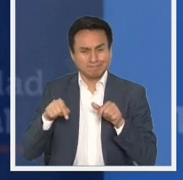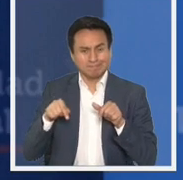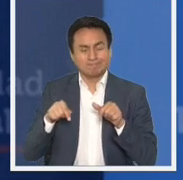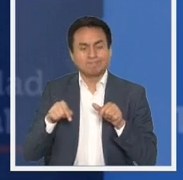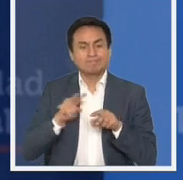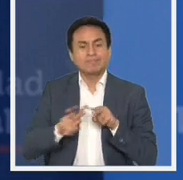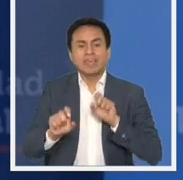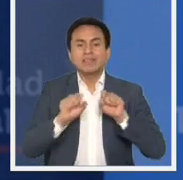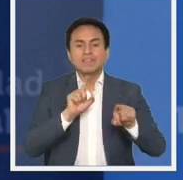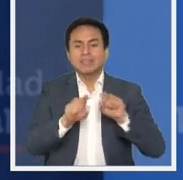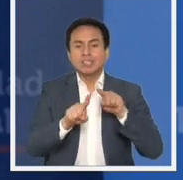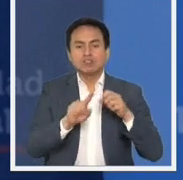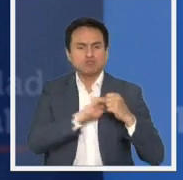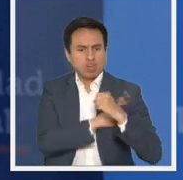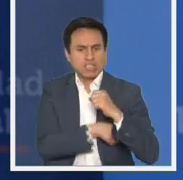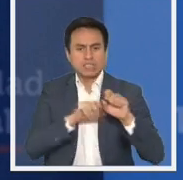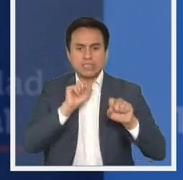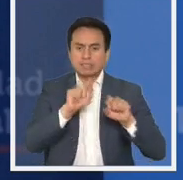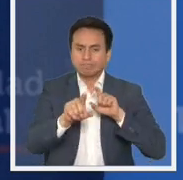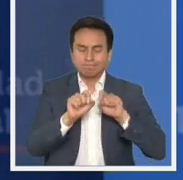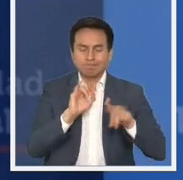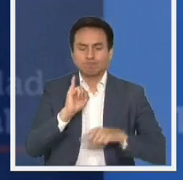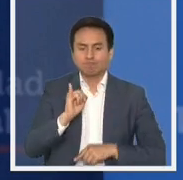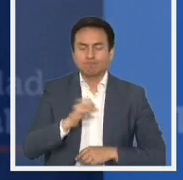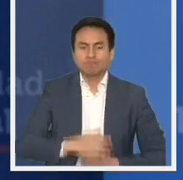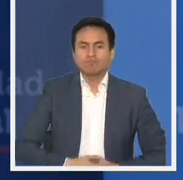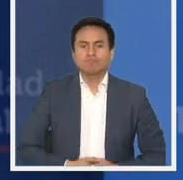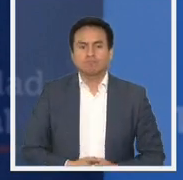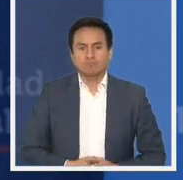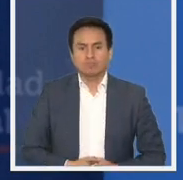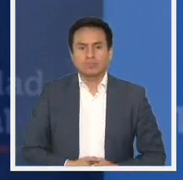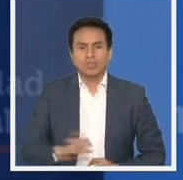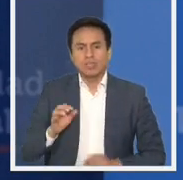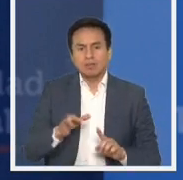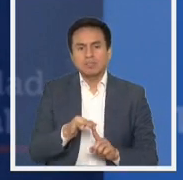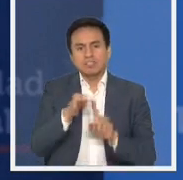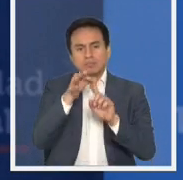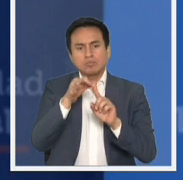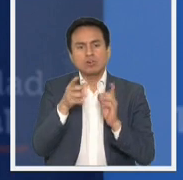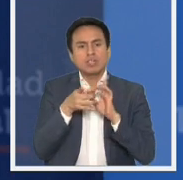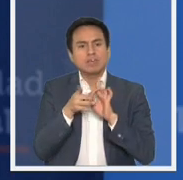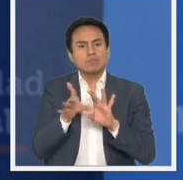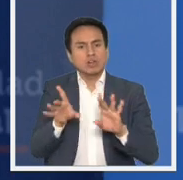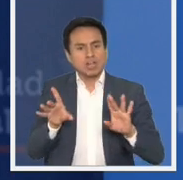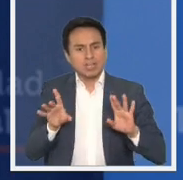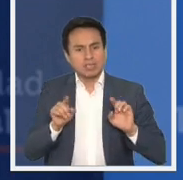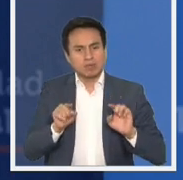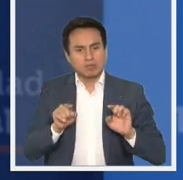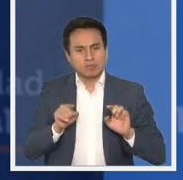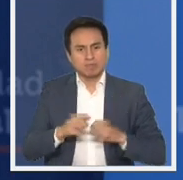hemos defendido con mucha fuerza el principio democrático